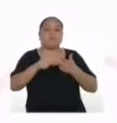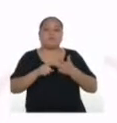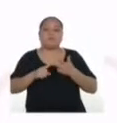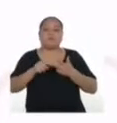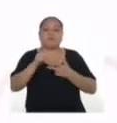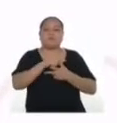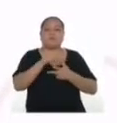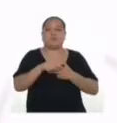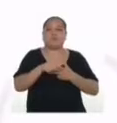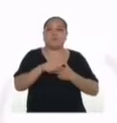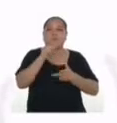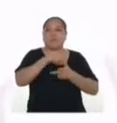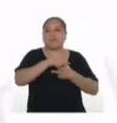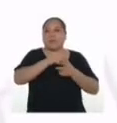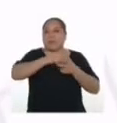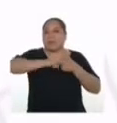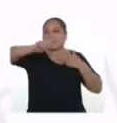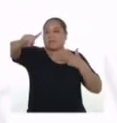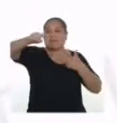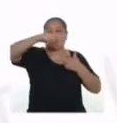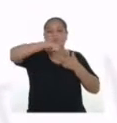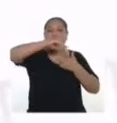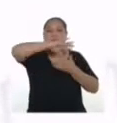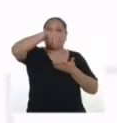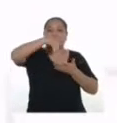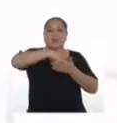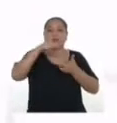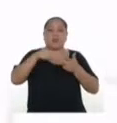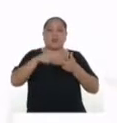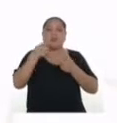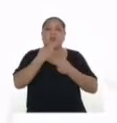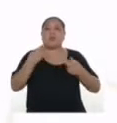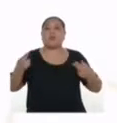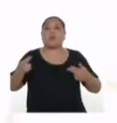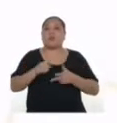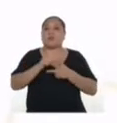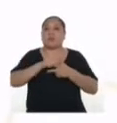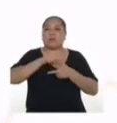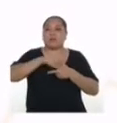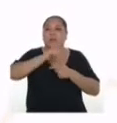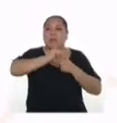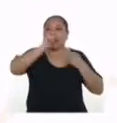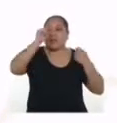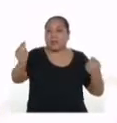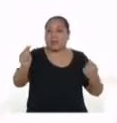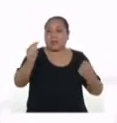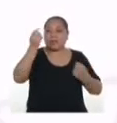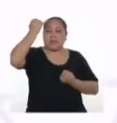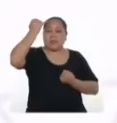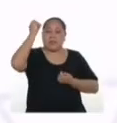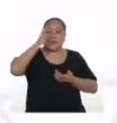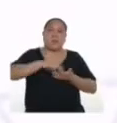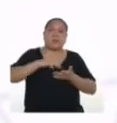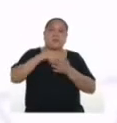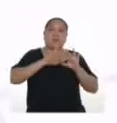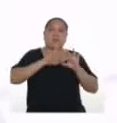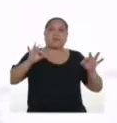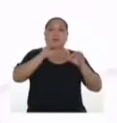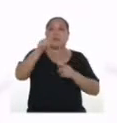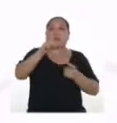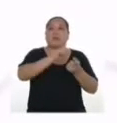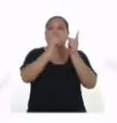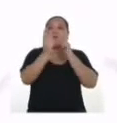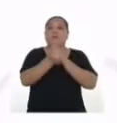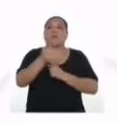factores: la distancia, la centralidad y los recursos. En la distancia, la idea principal es esta.